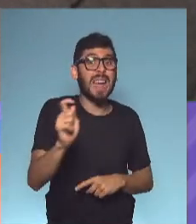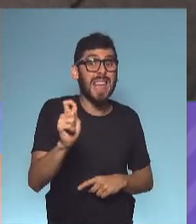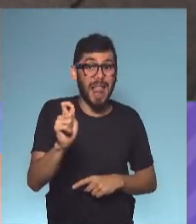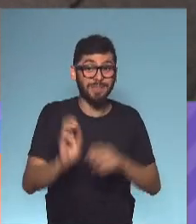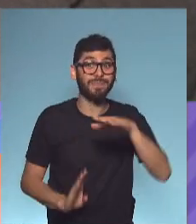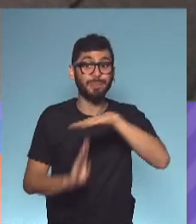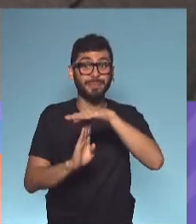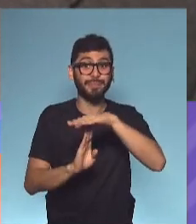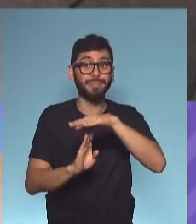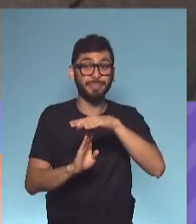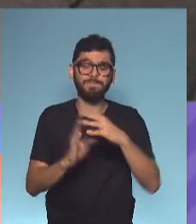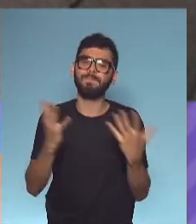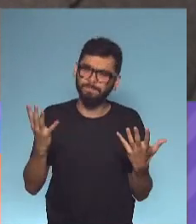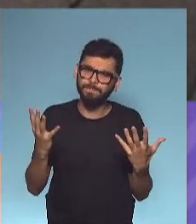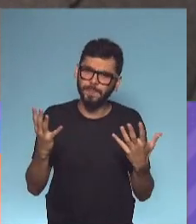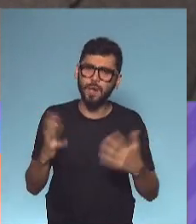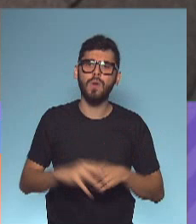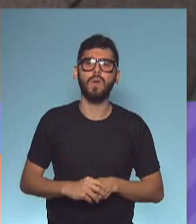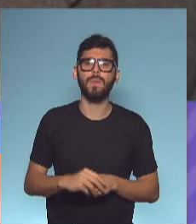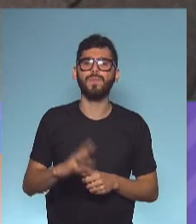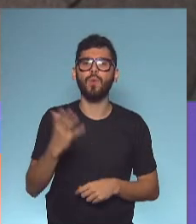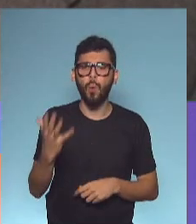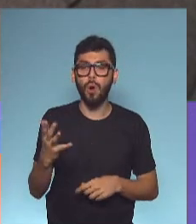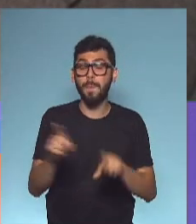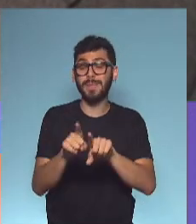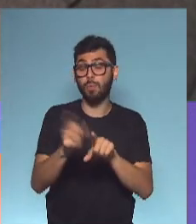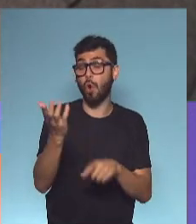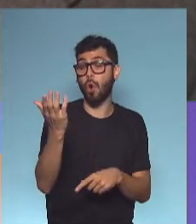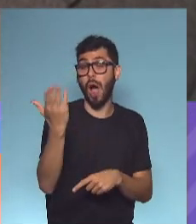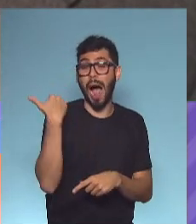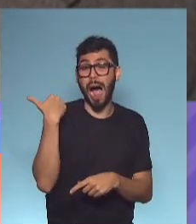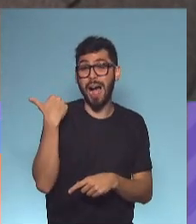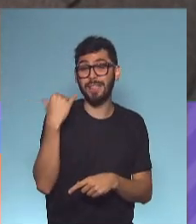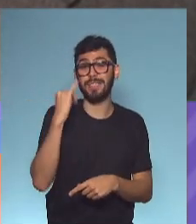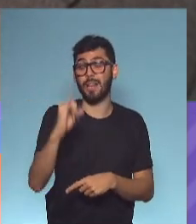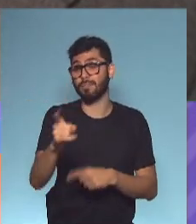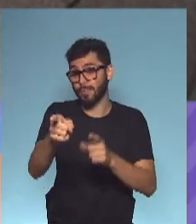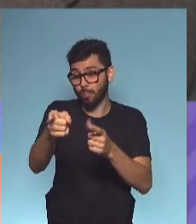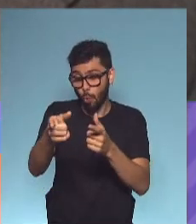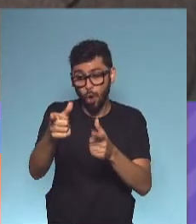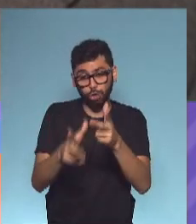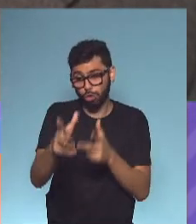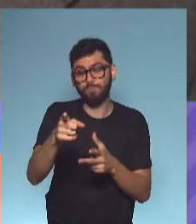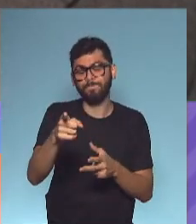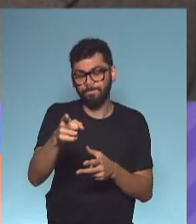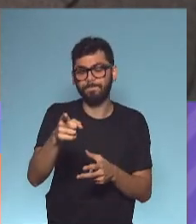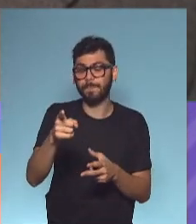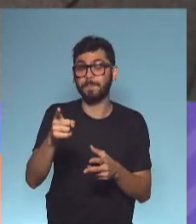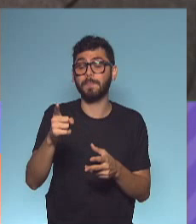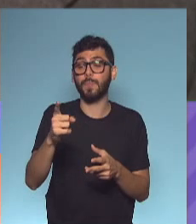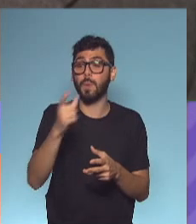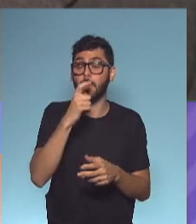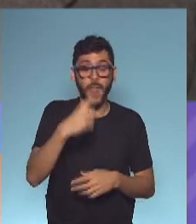okay. Seguramente. Bueno, como decíamos ayer, Néstor, y como creo que empezabas a titular ahora, no será tan sustancial para